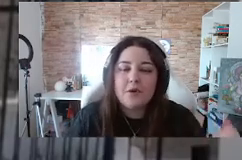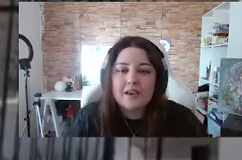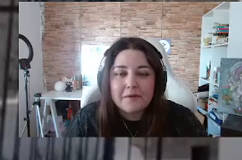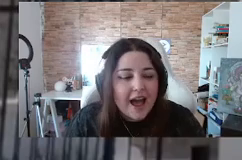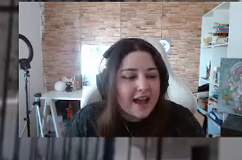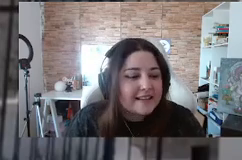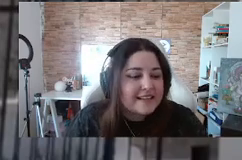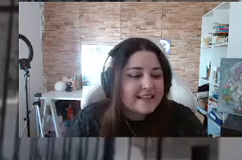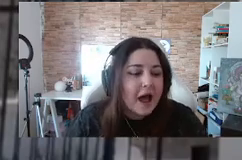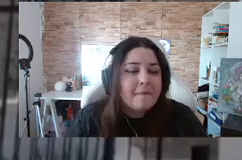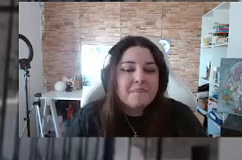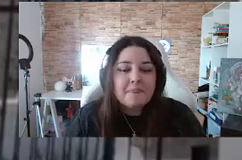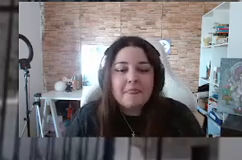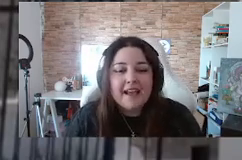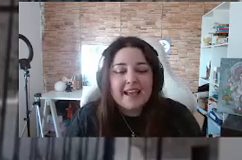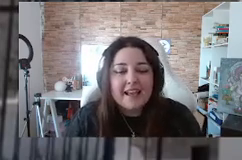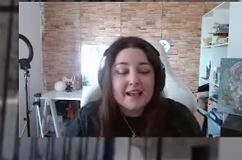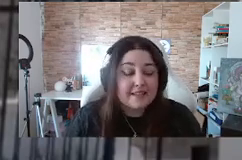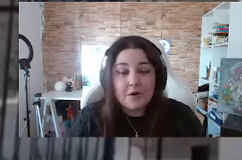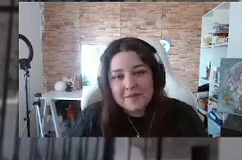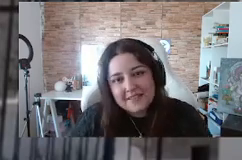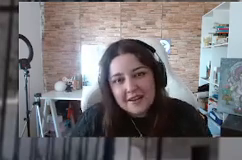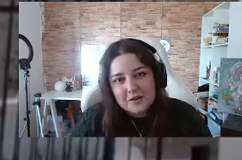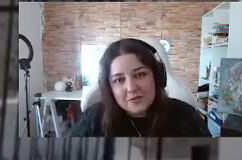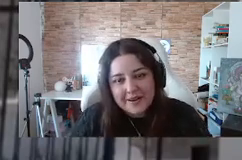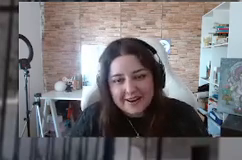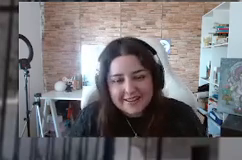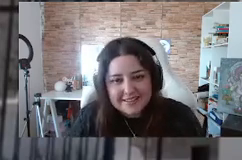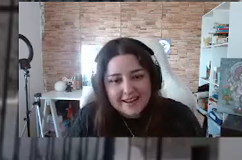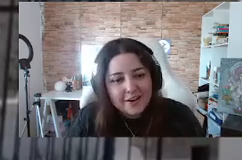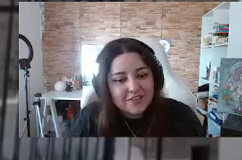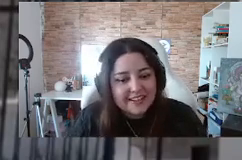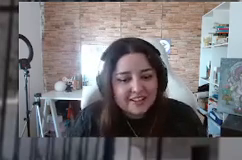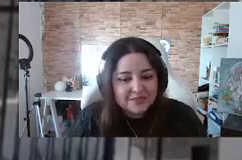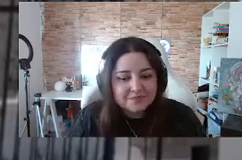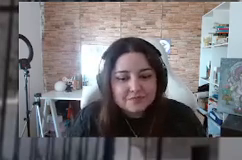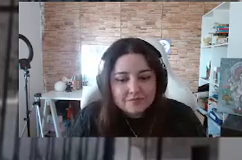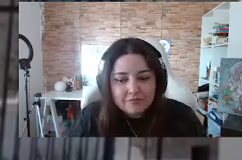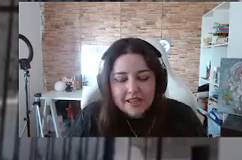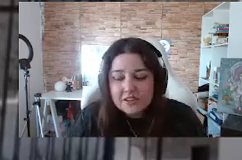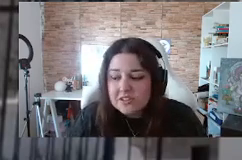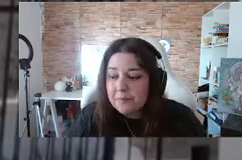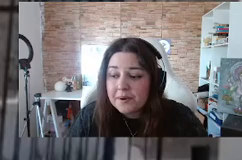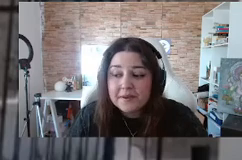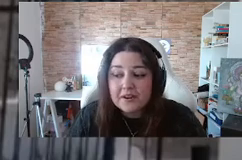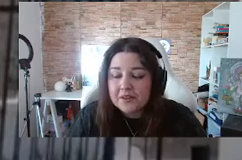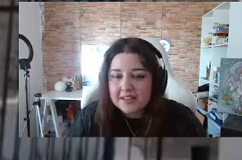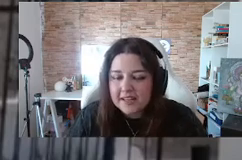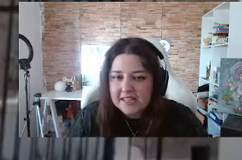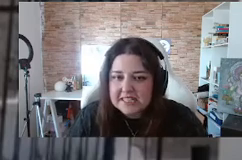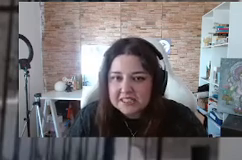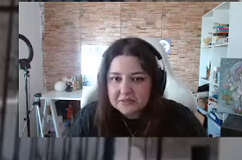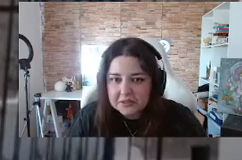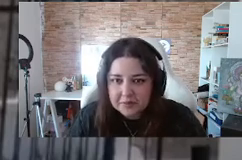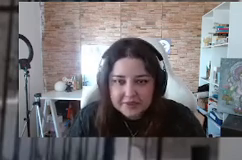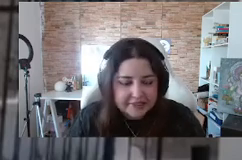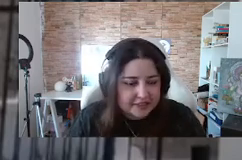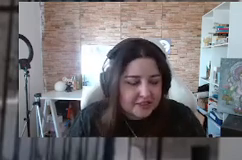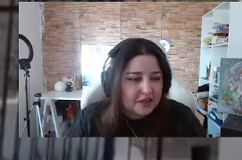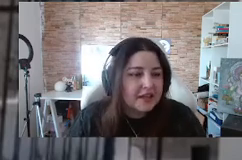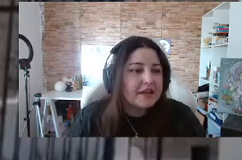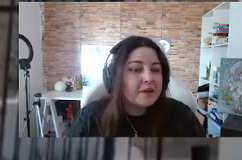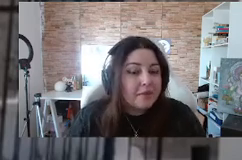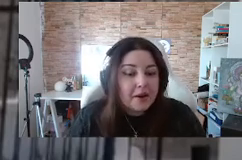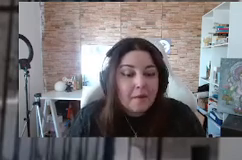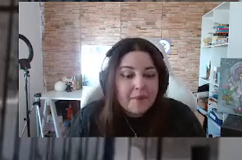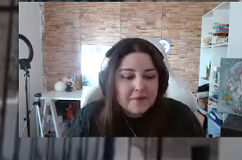si tenemos que hablar, etc. Hacer comentarios para enriquecer el contenido. Entonces pueden ver el original sin ningún tipo de